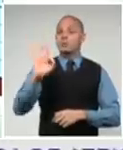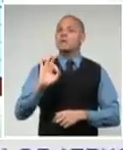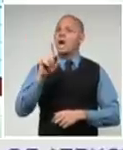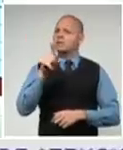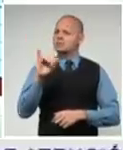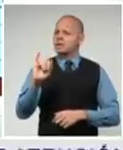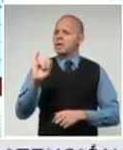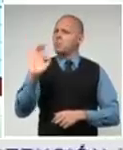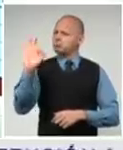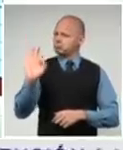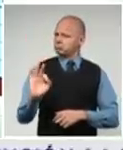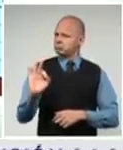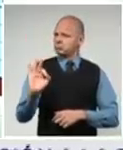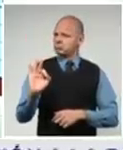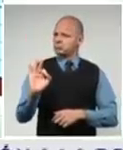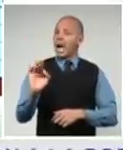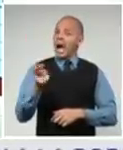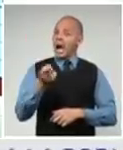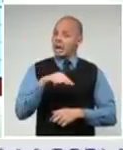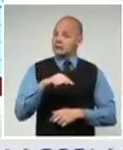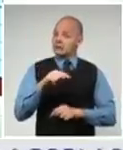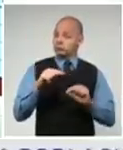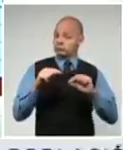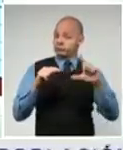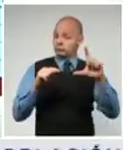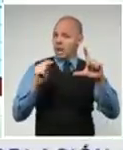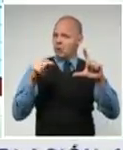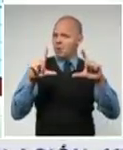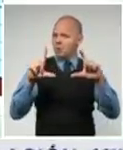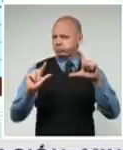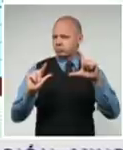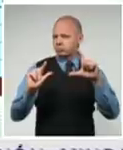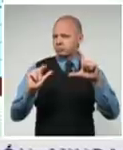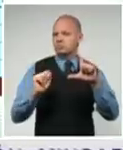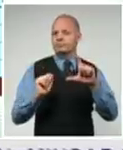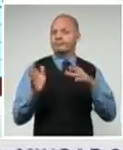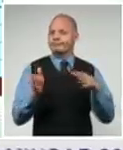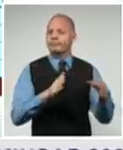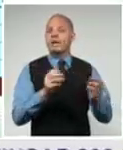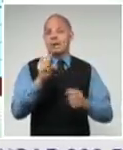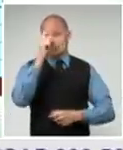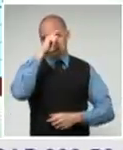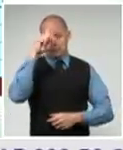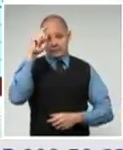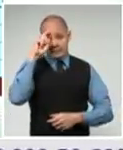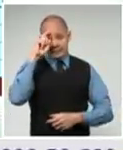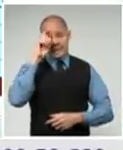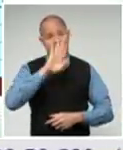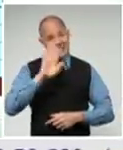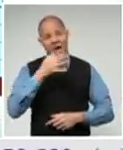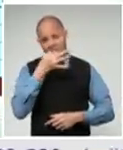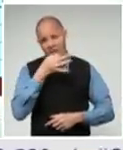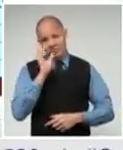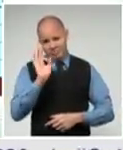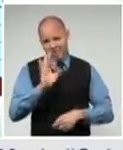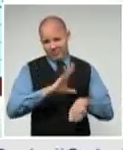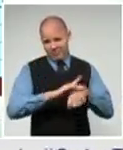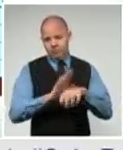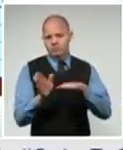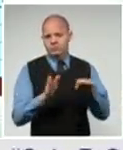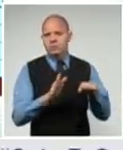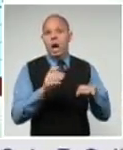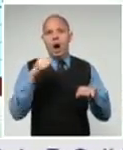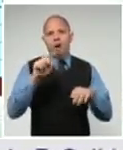16,67, inferior a la que tuvo ayer. Santi Espíritu, con lo que evaluamos ya, pues se incrementa